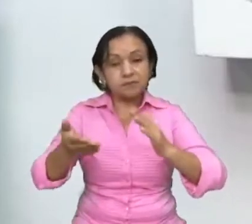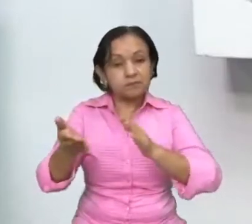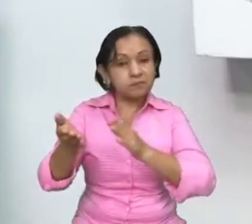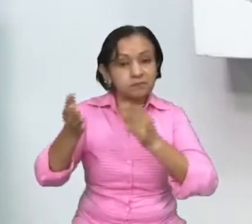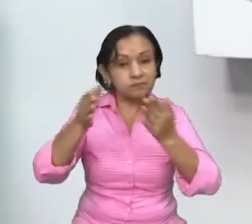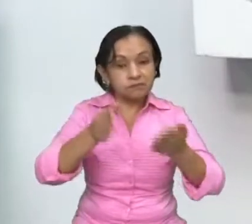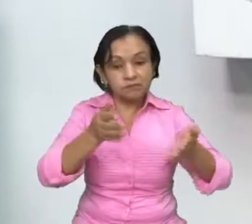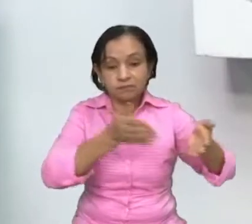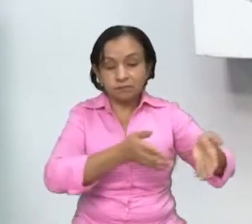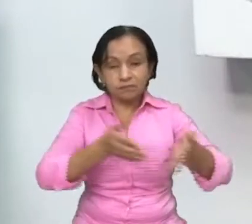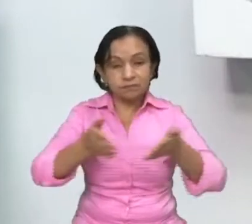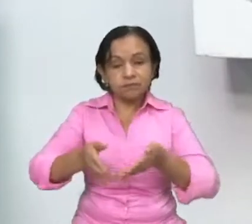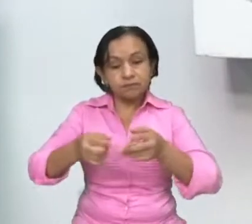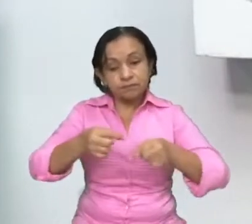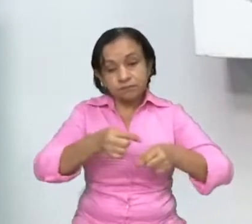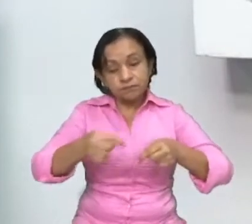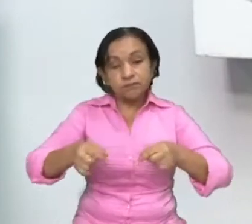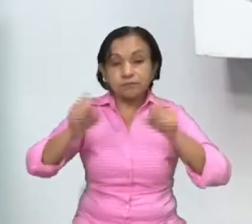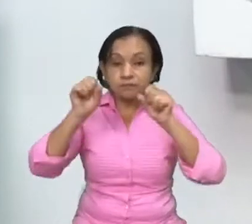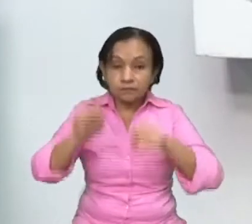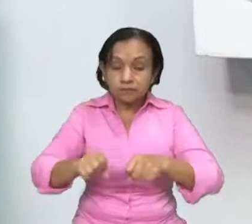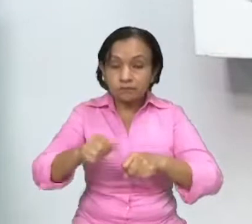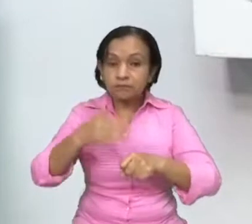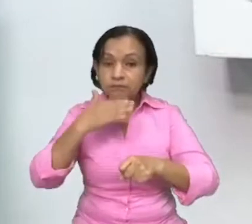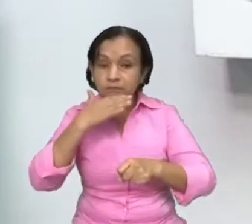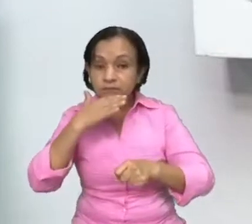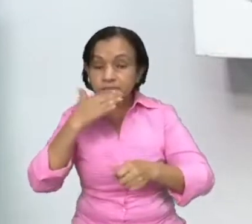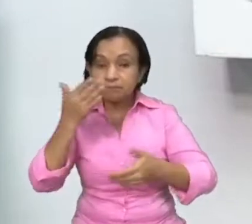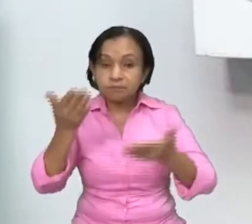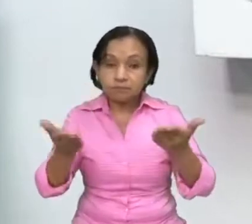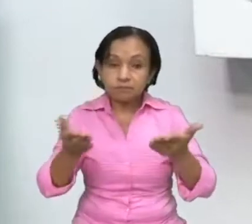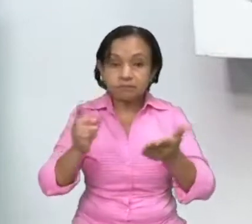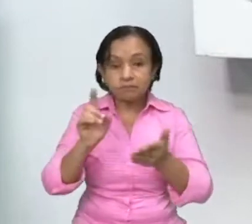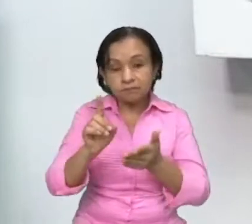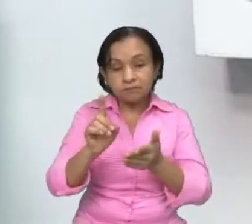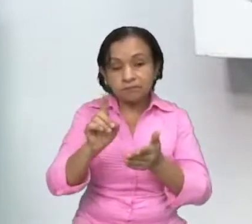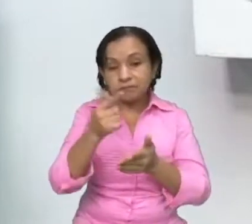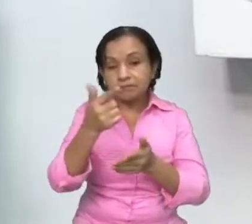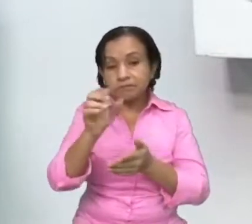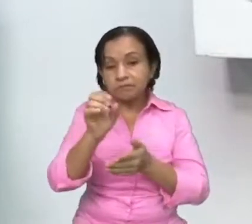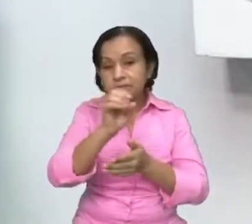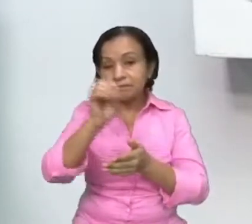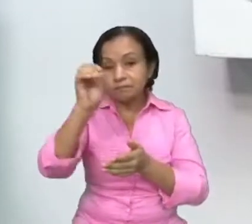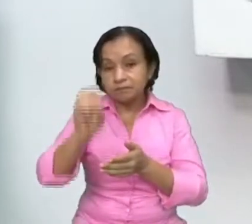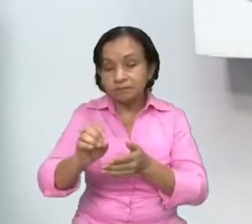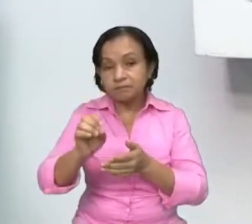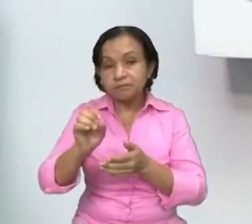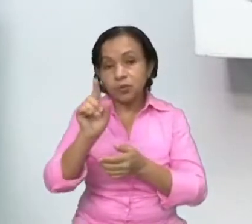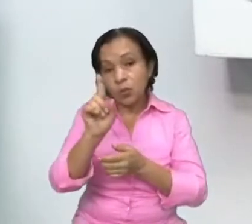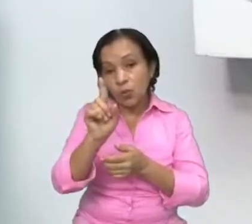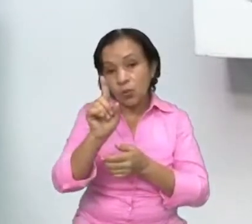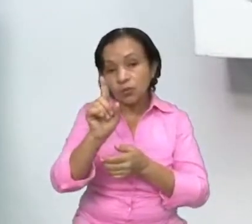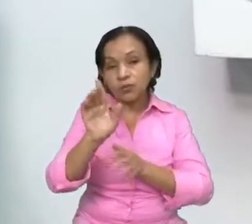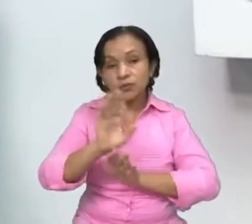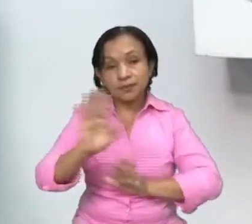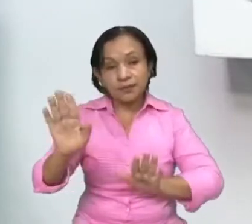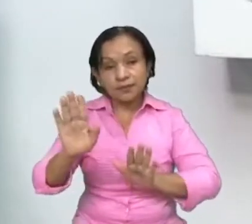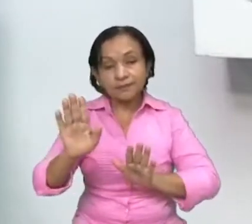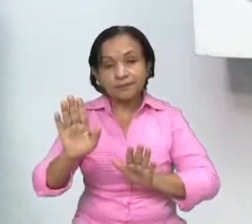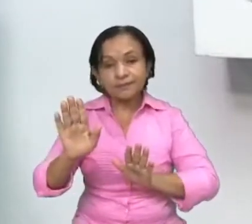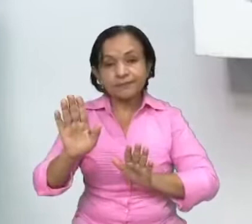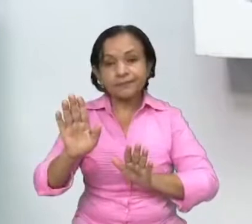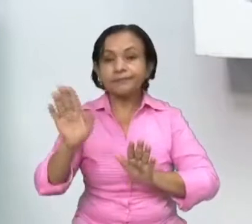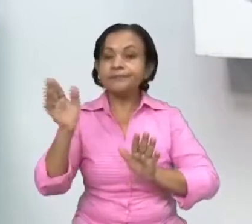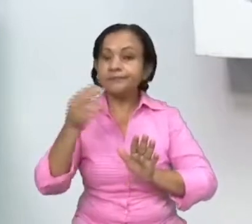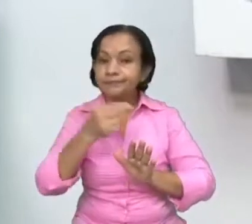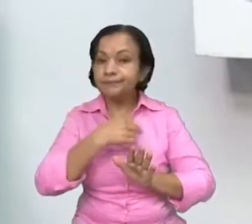la cirugía se hace, tenemos la probabilidad o que surja una complicación o que exista un 70% que sobreviva un gemelo.